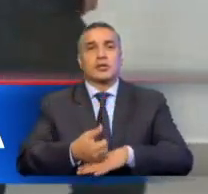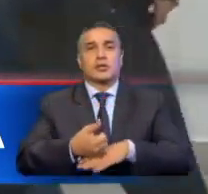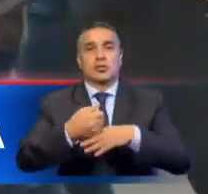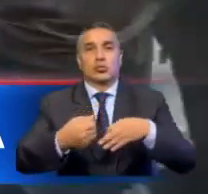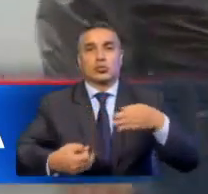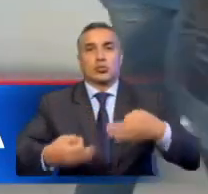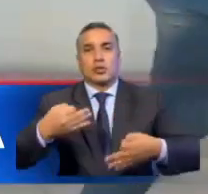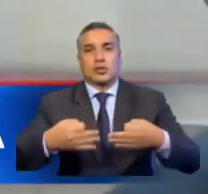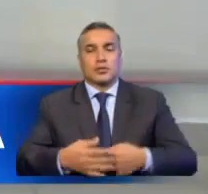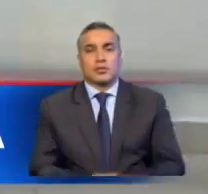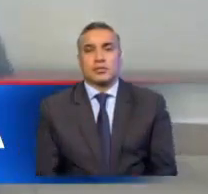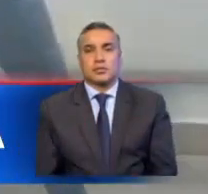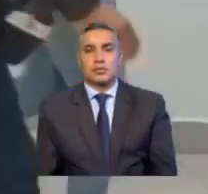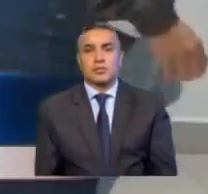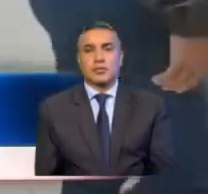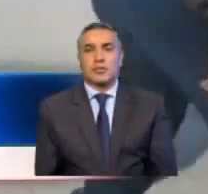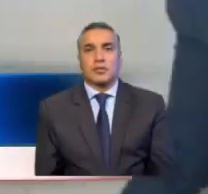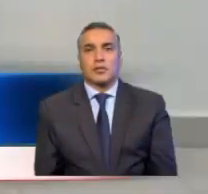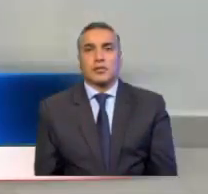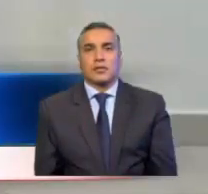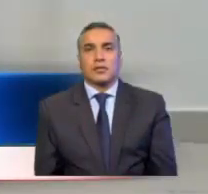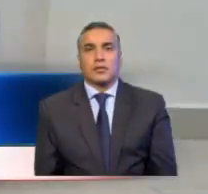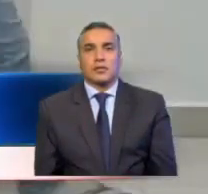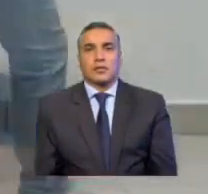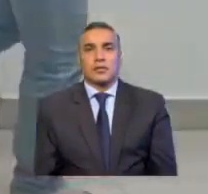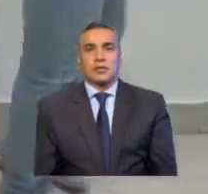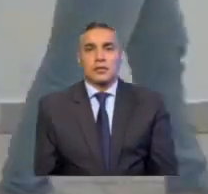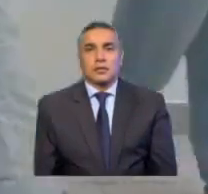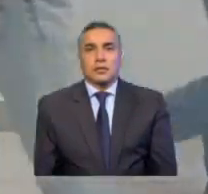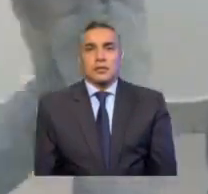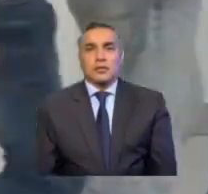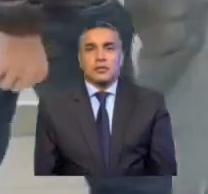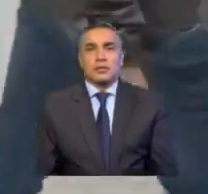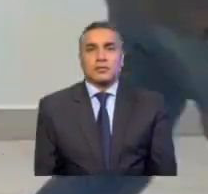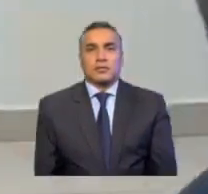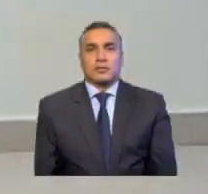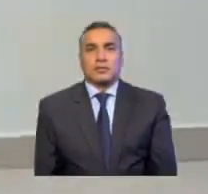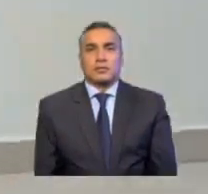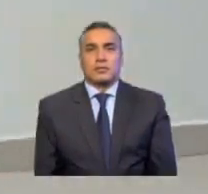autoridades judiciales. Leonardo Flores, TC Televisión.